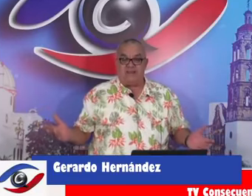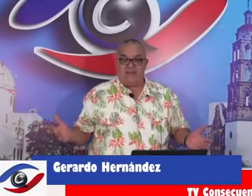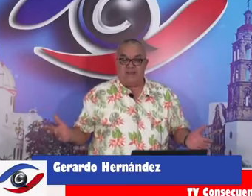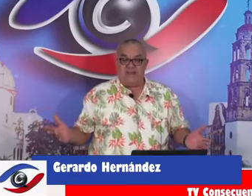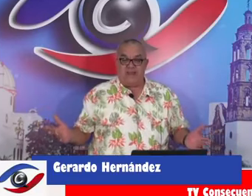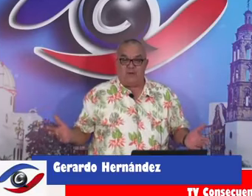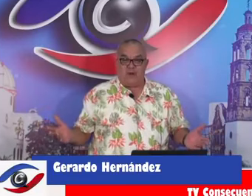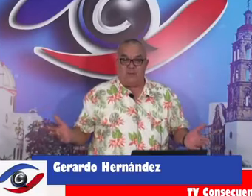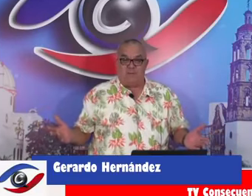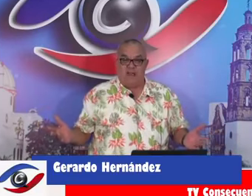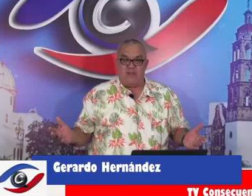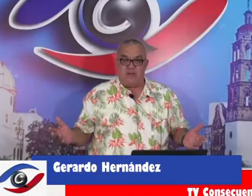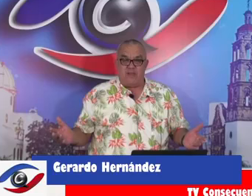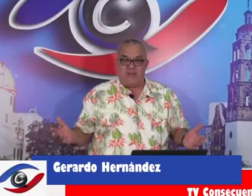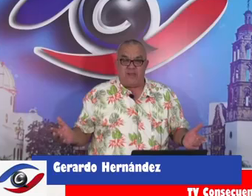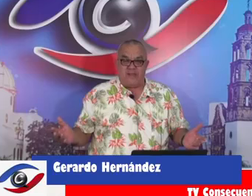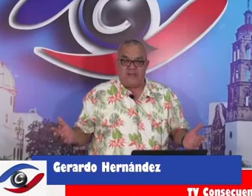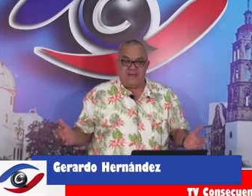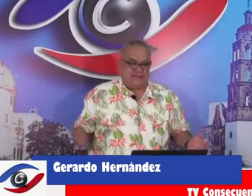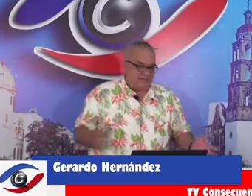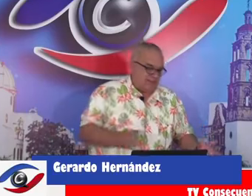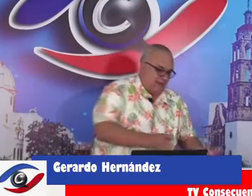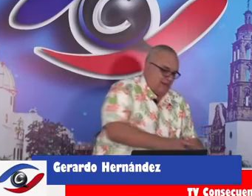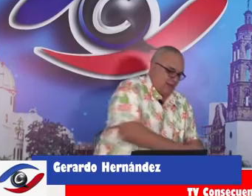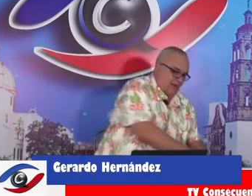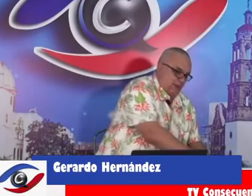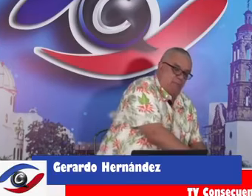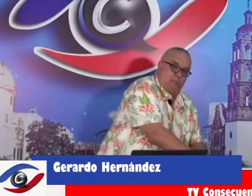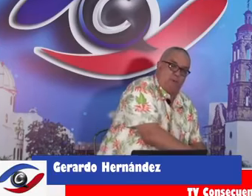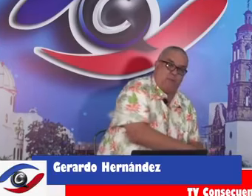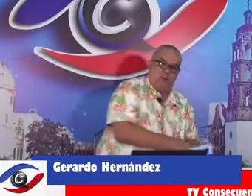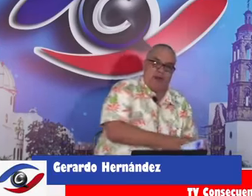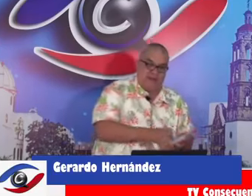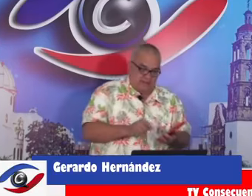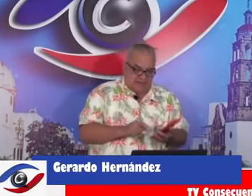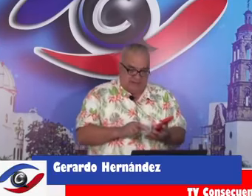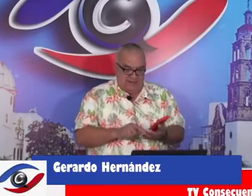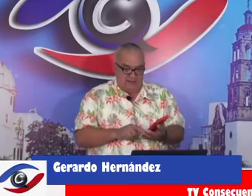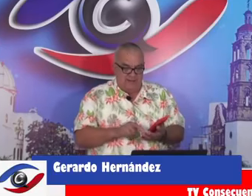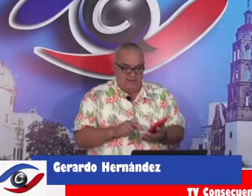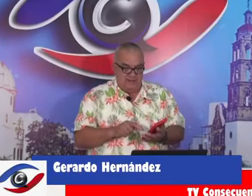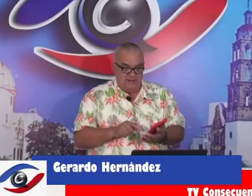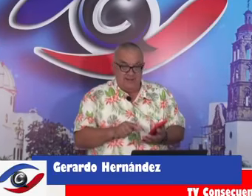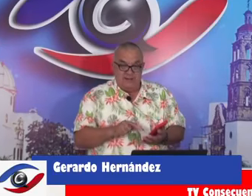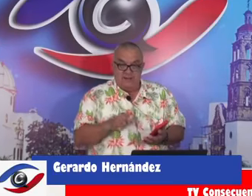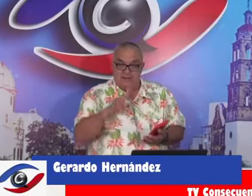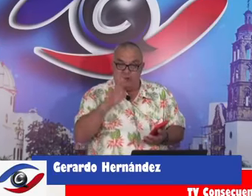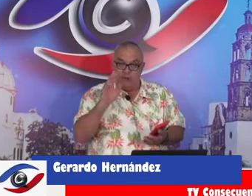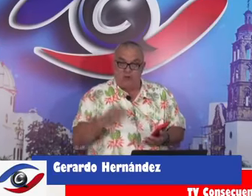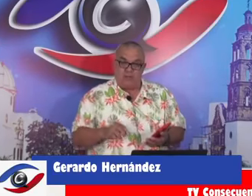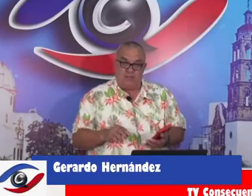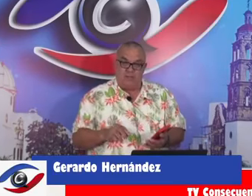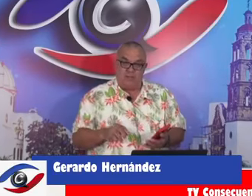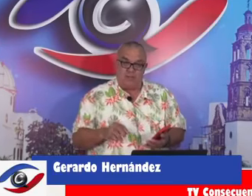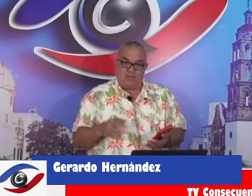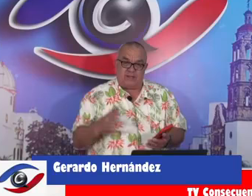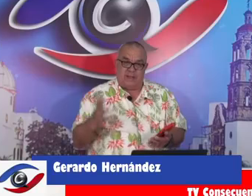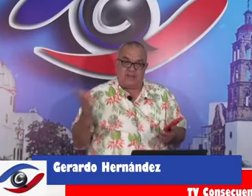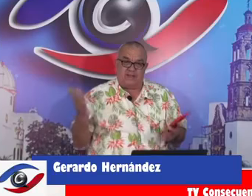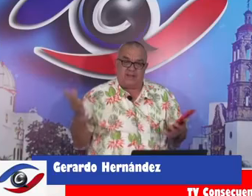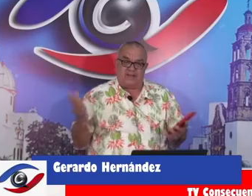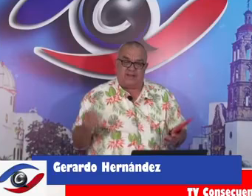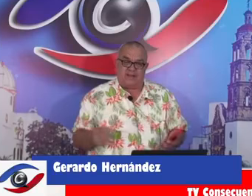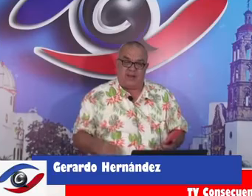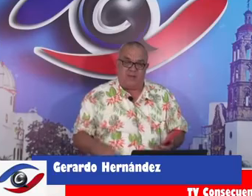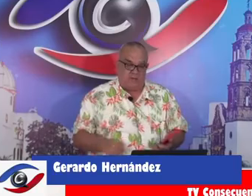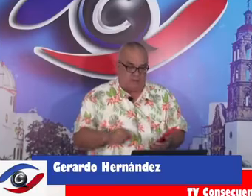viene el presidente con el mayor índice de popularidad de todos los tiempos,